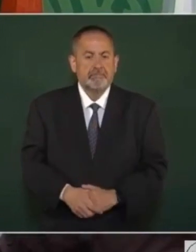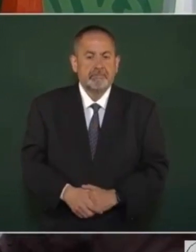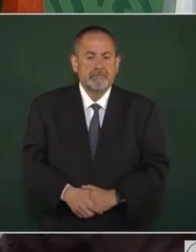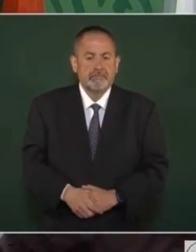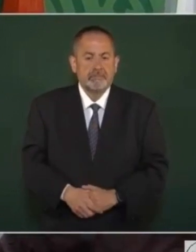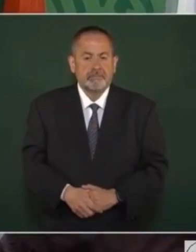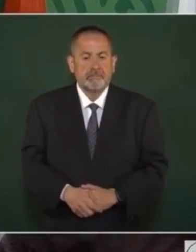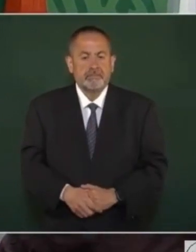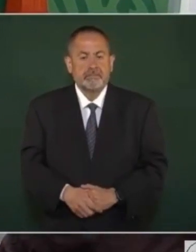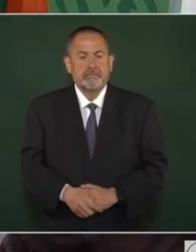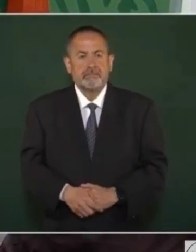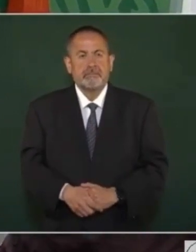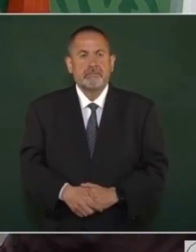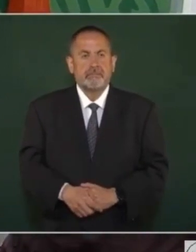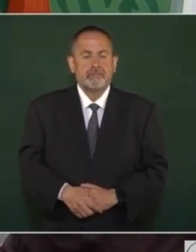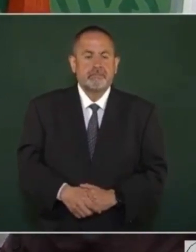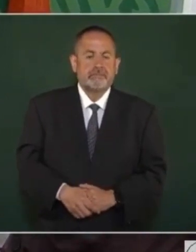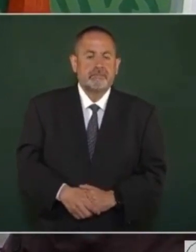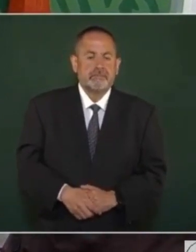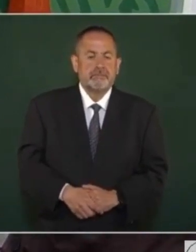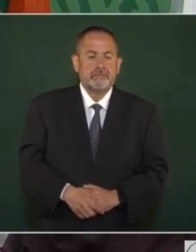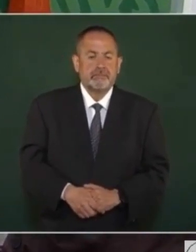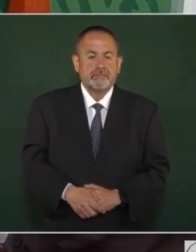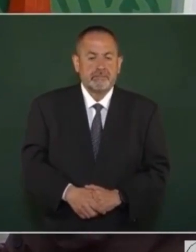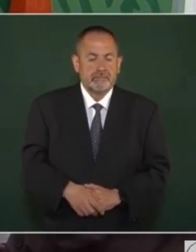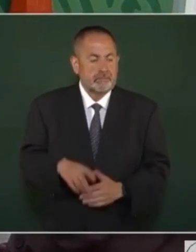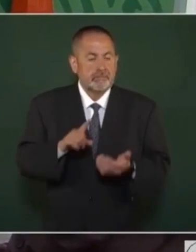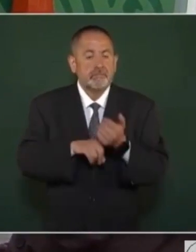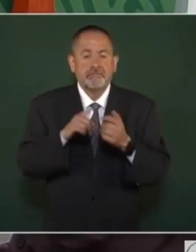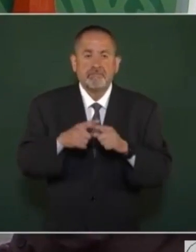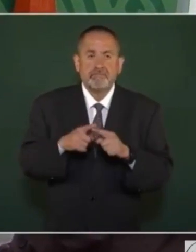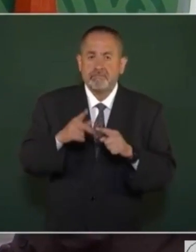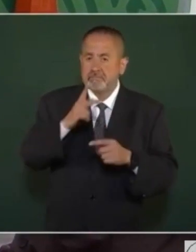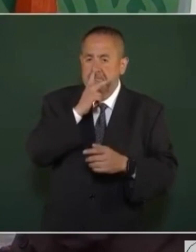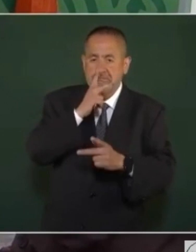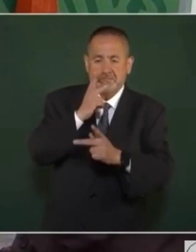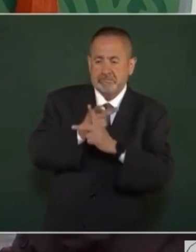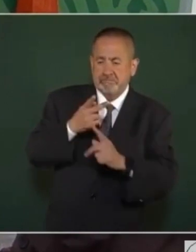¿Por qué? Es traición a la patria,